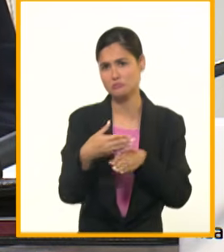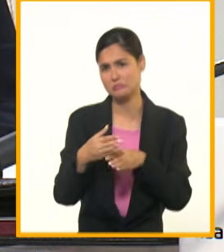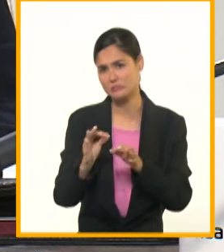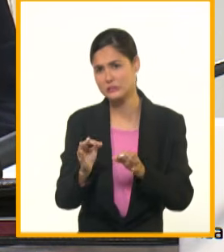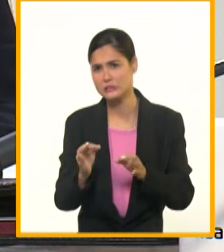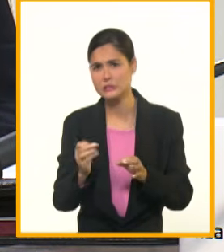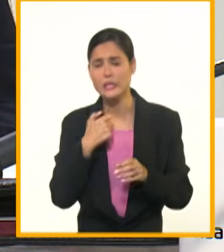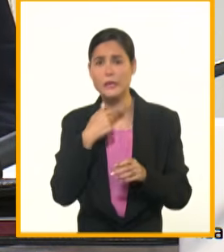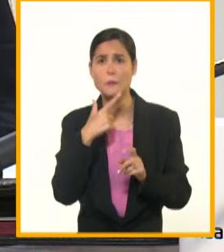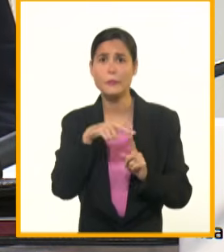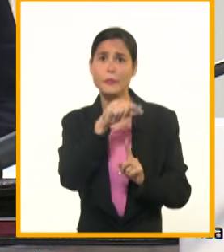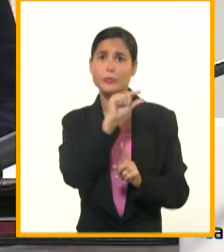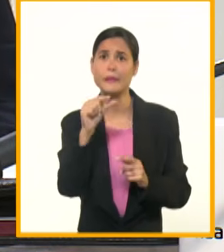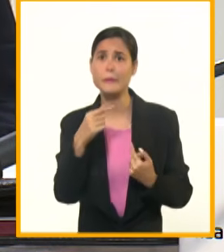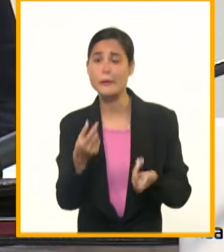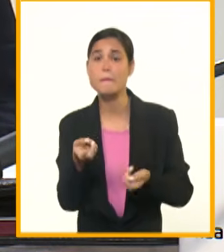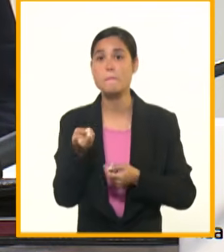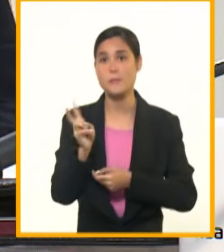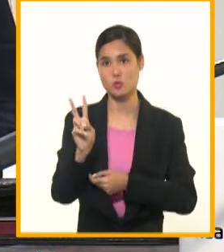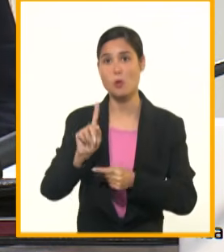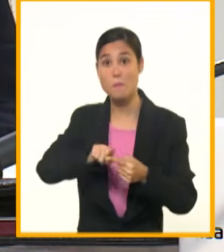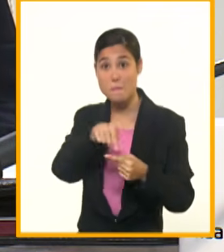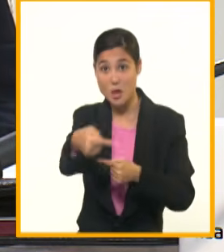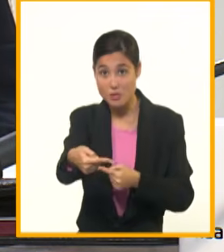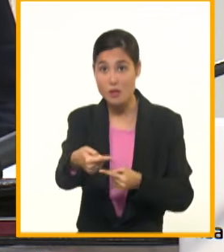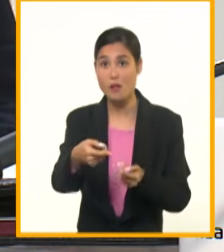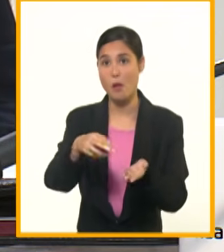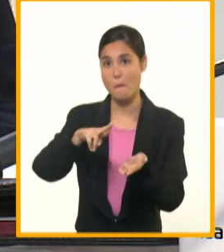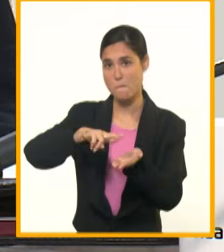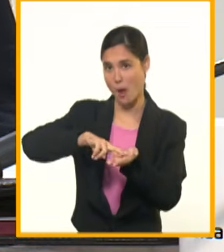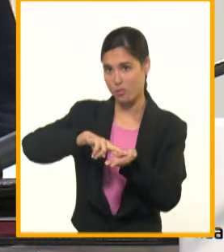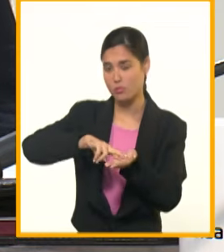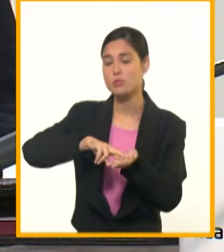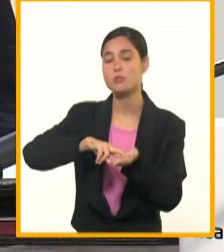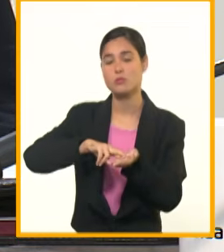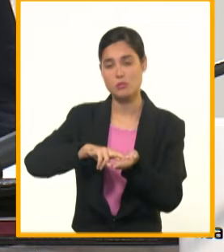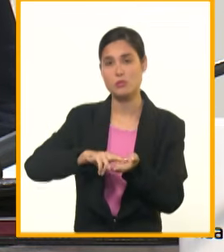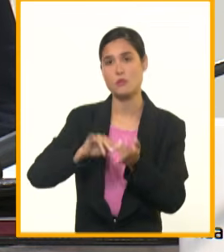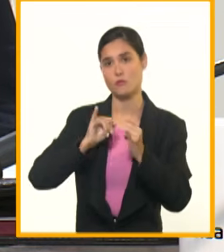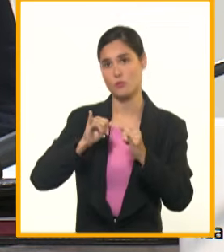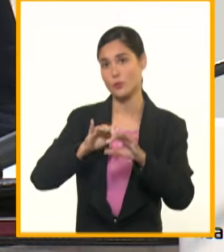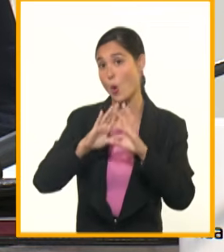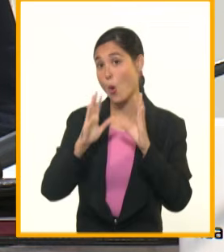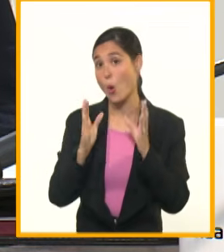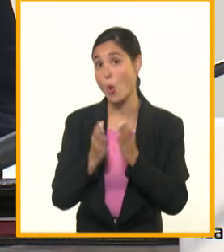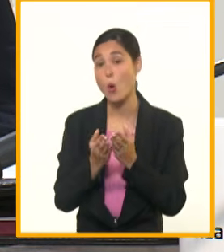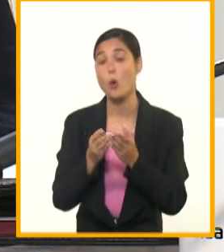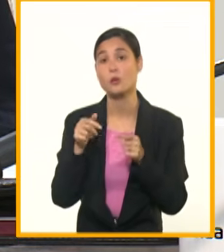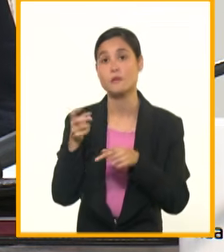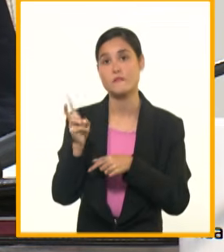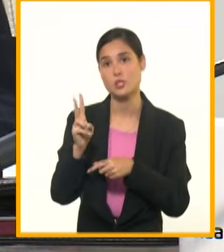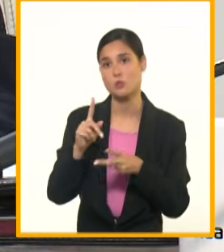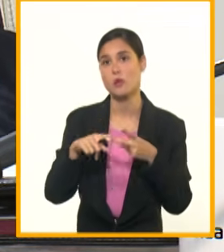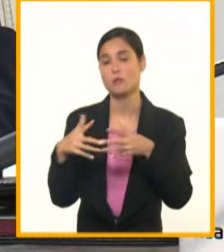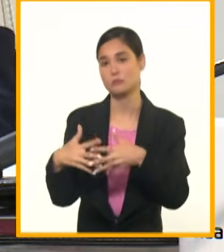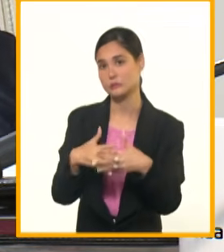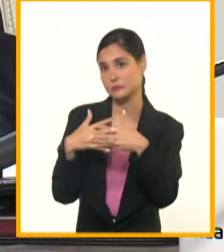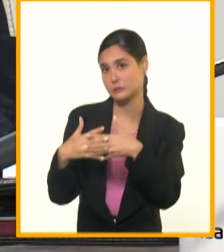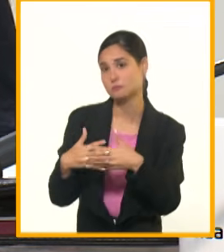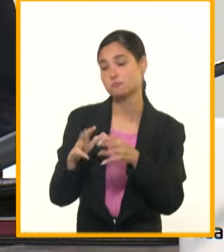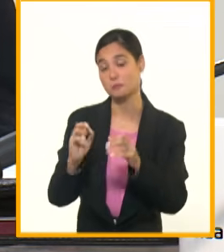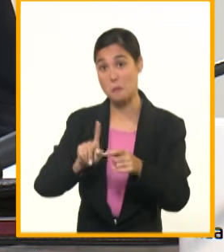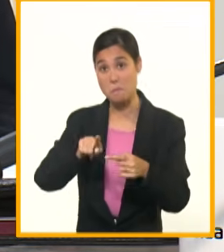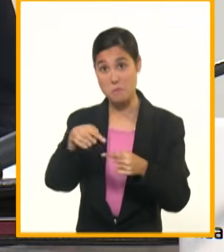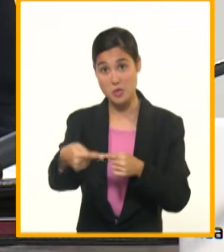del tema de Venezuela, Cuba, las agresiones y las amenazas imperiales en estos tiempos. Así que será tema de nuestra